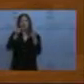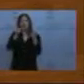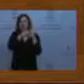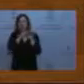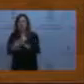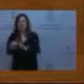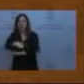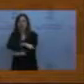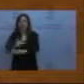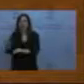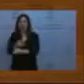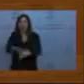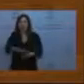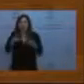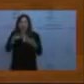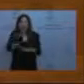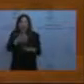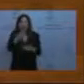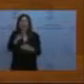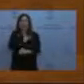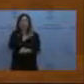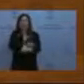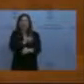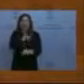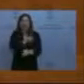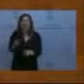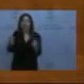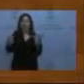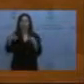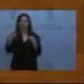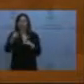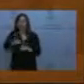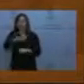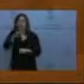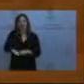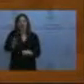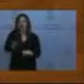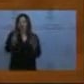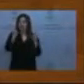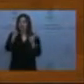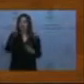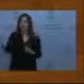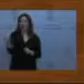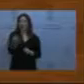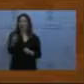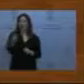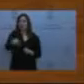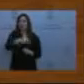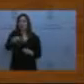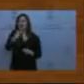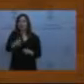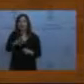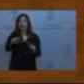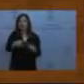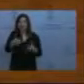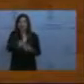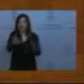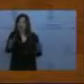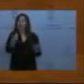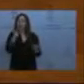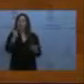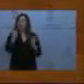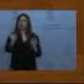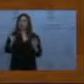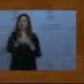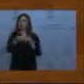ayuden a consumir deporte y a practicarlo en valores. También no me gustaría dejar de resaltar que la sociedad civil ha reaccionado y hay una asociación felguerina,